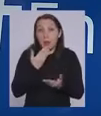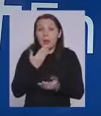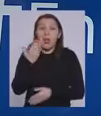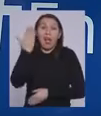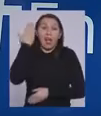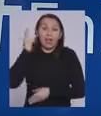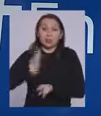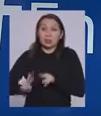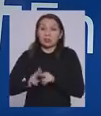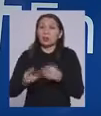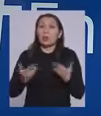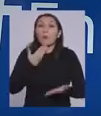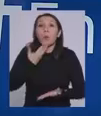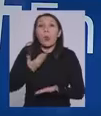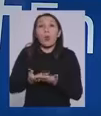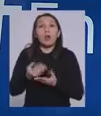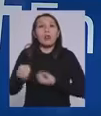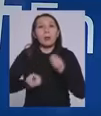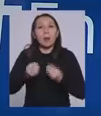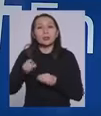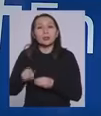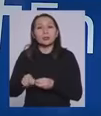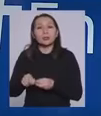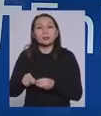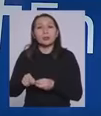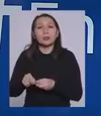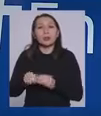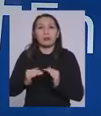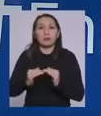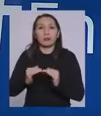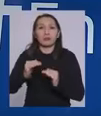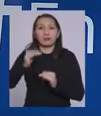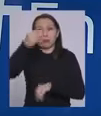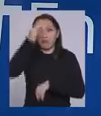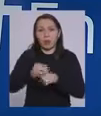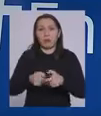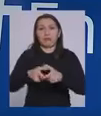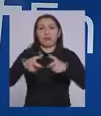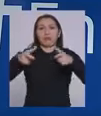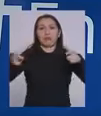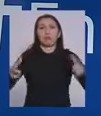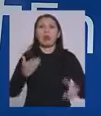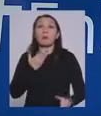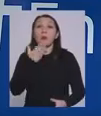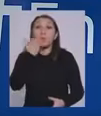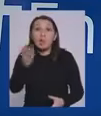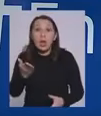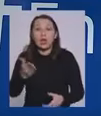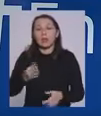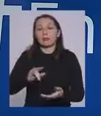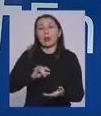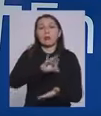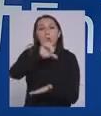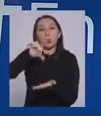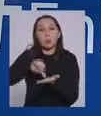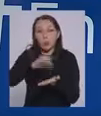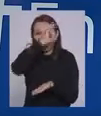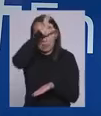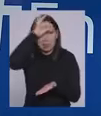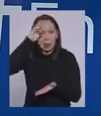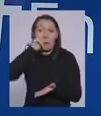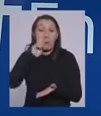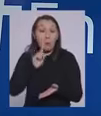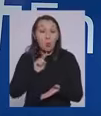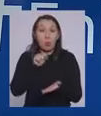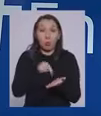hecho antes cuando sucedió este alto nivel de contagios en la ciudad de Punta Arenas, en la ciudad de Temuco, en